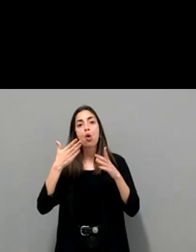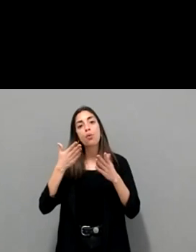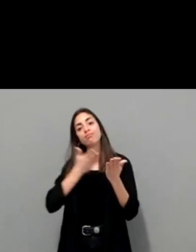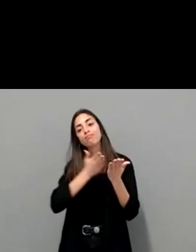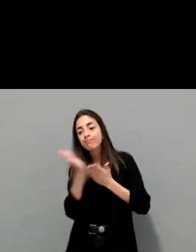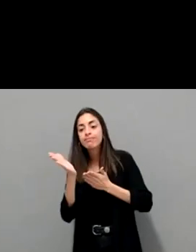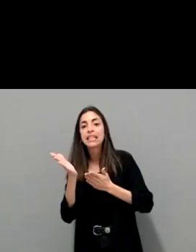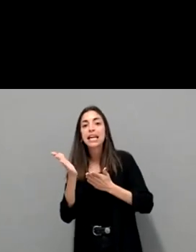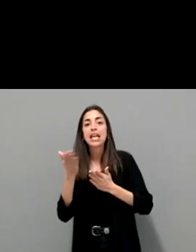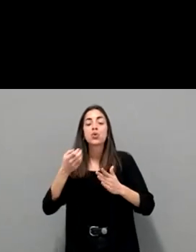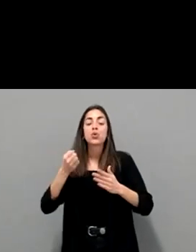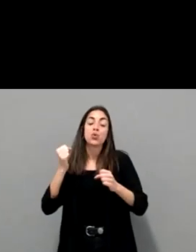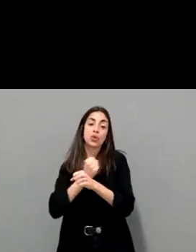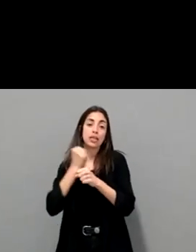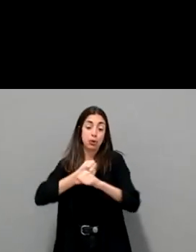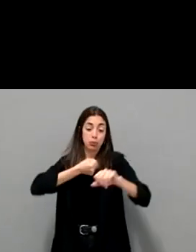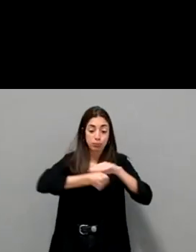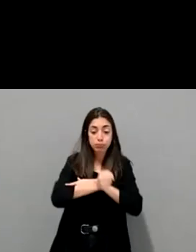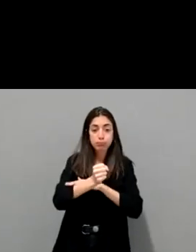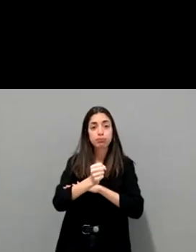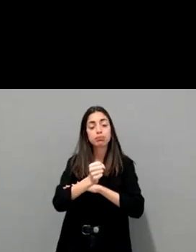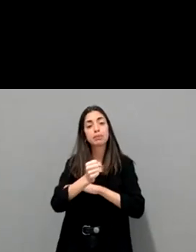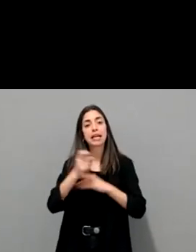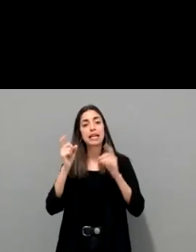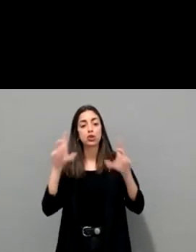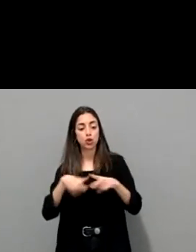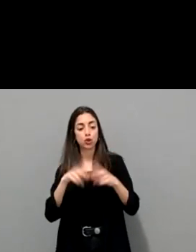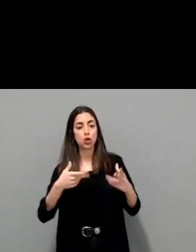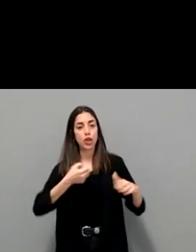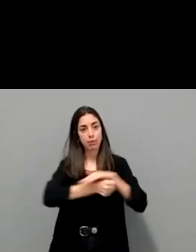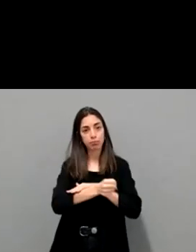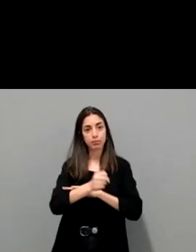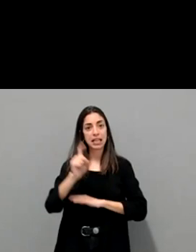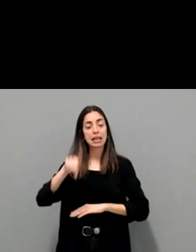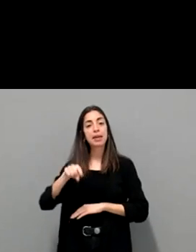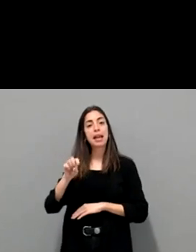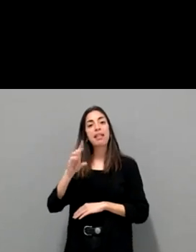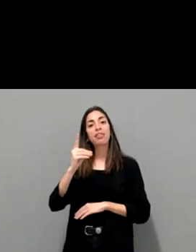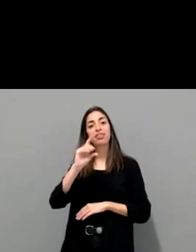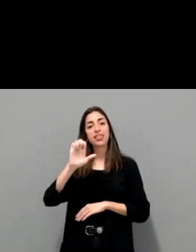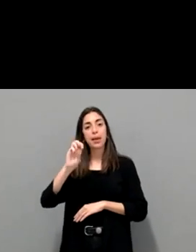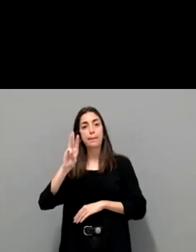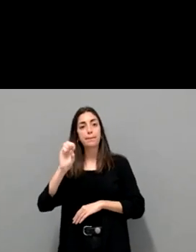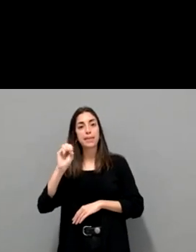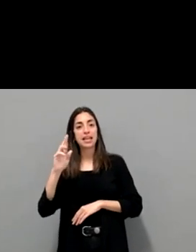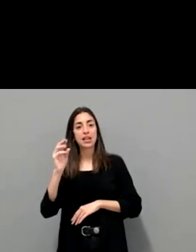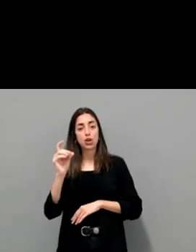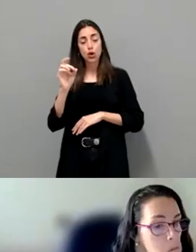y laboral. A Silvia Lafuente de Pedro, activista por el derecho a